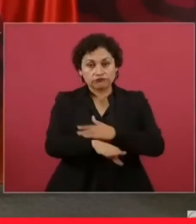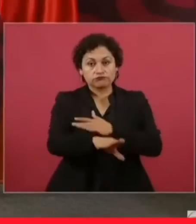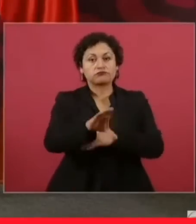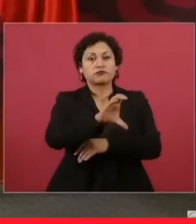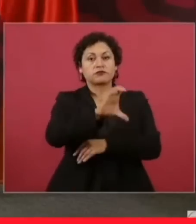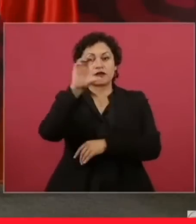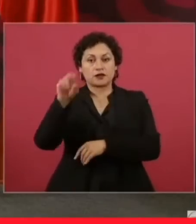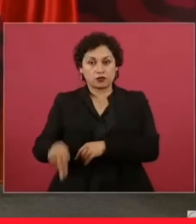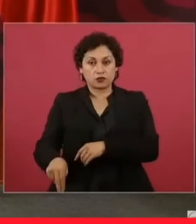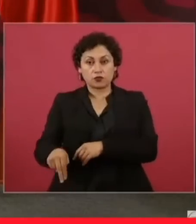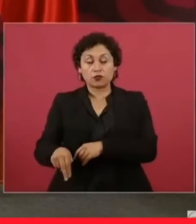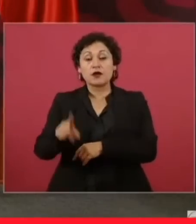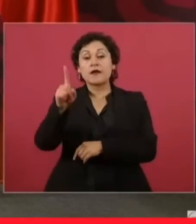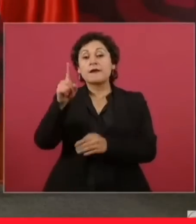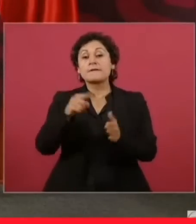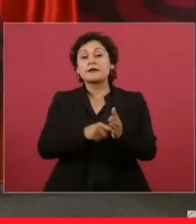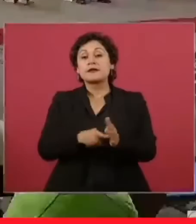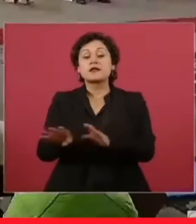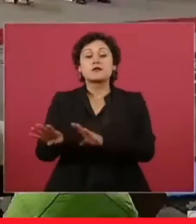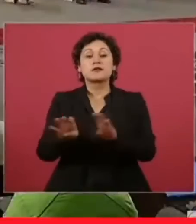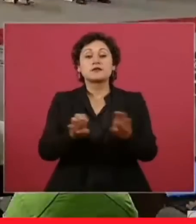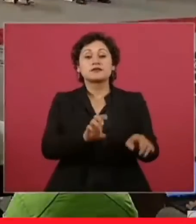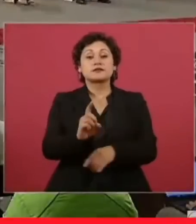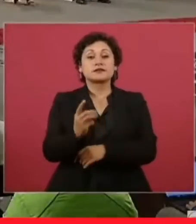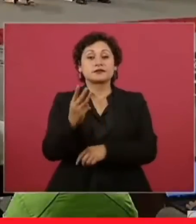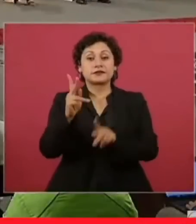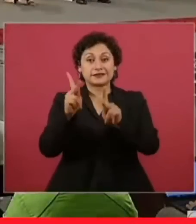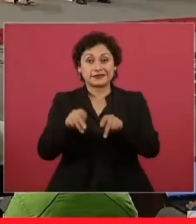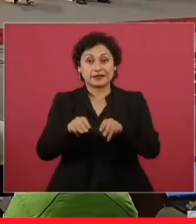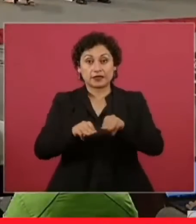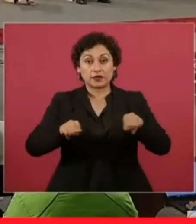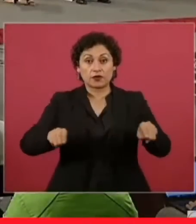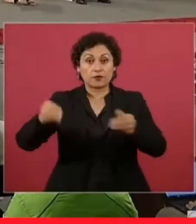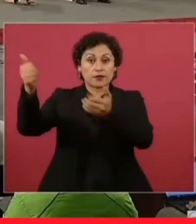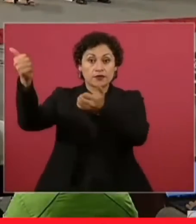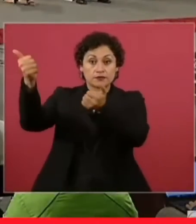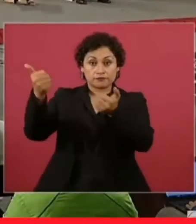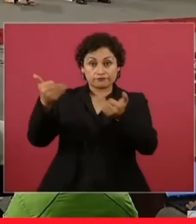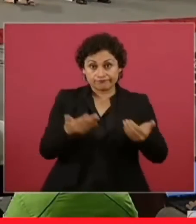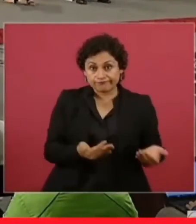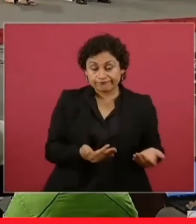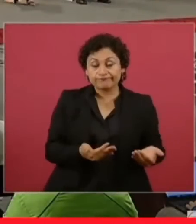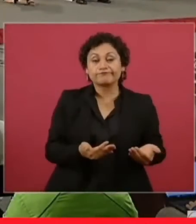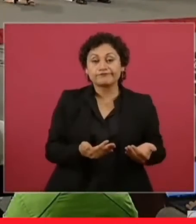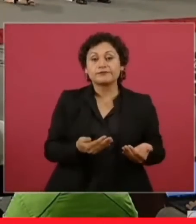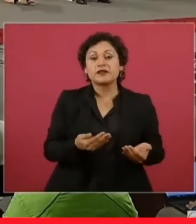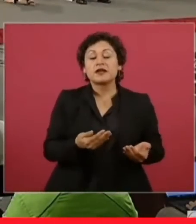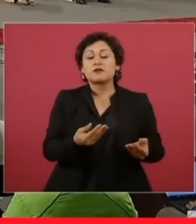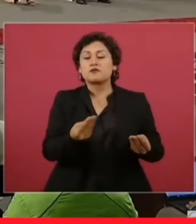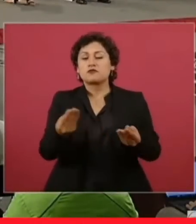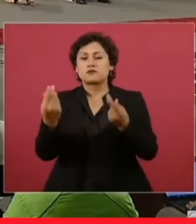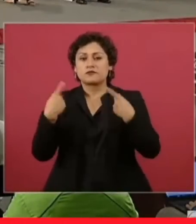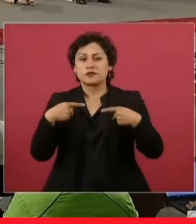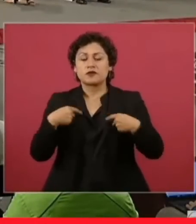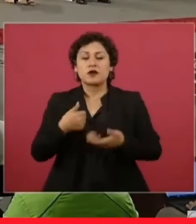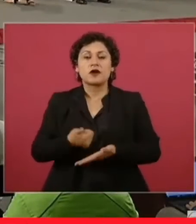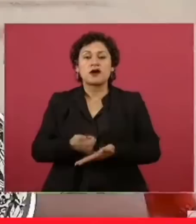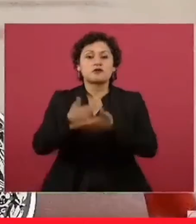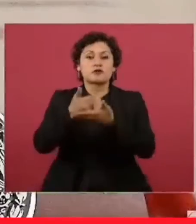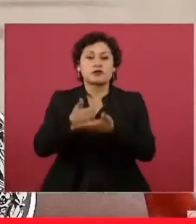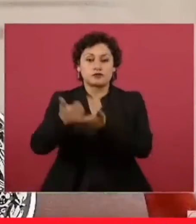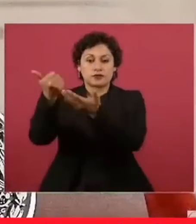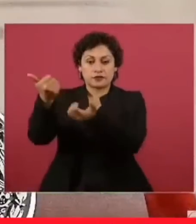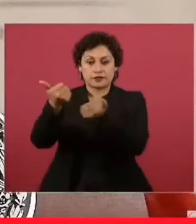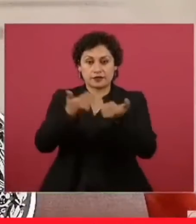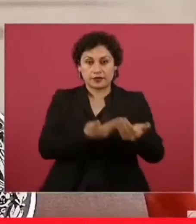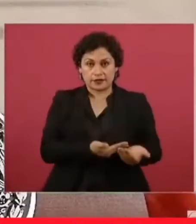de 1,943 kilómetros, más de 80 personas que participaron en este convoy y en este traslado, y es el